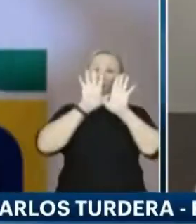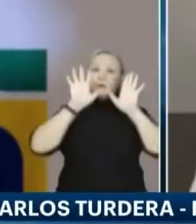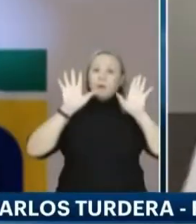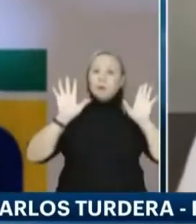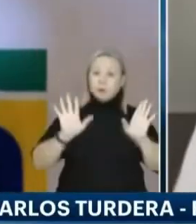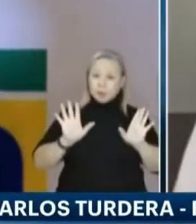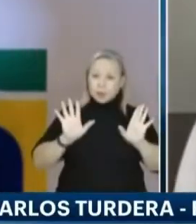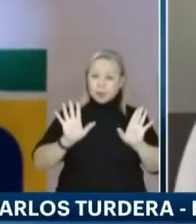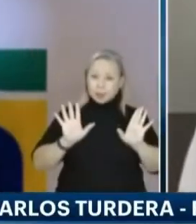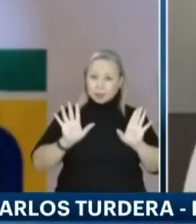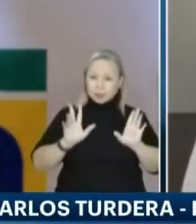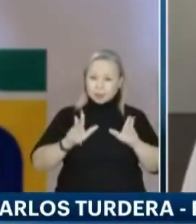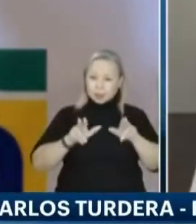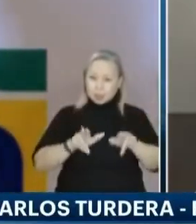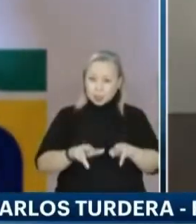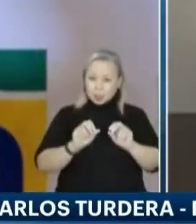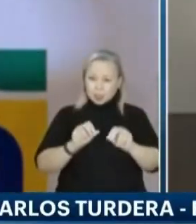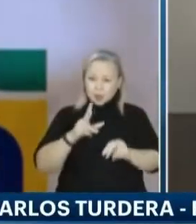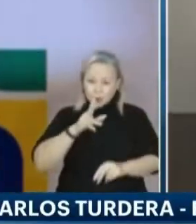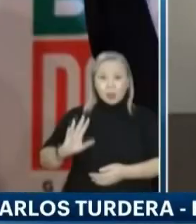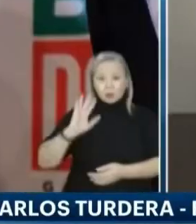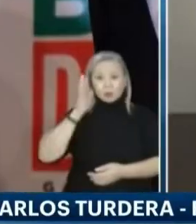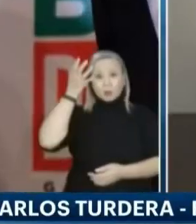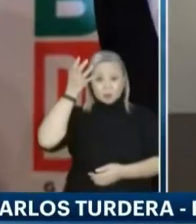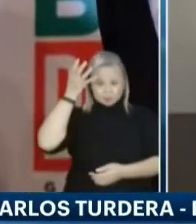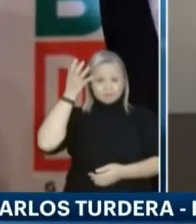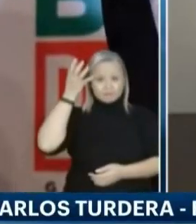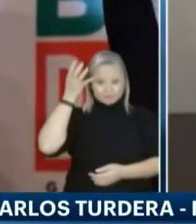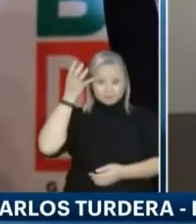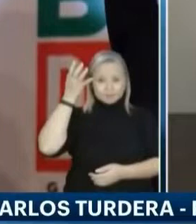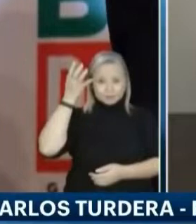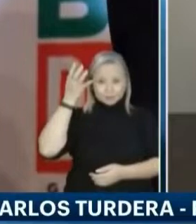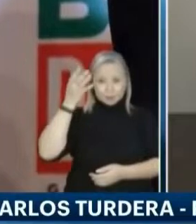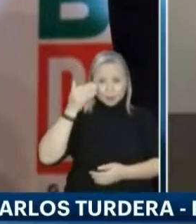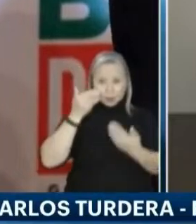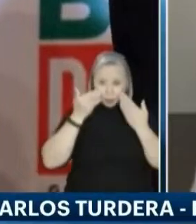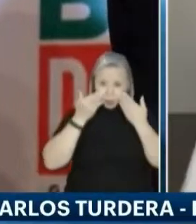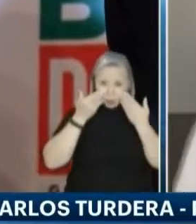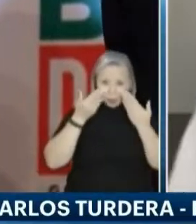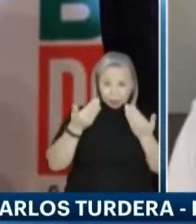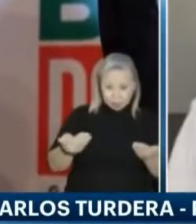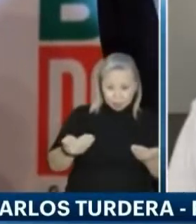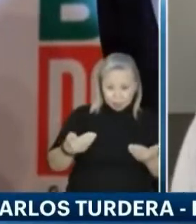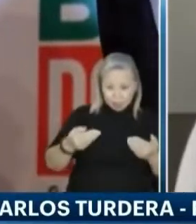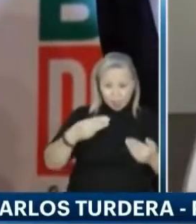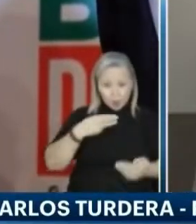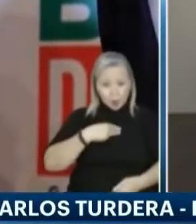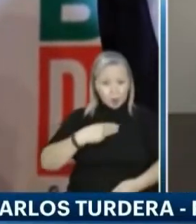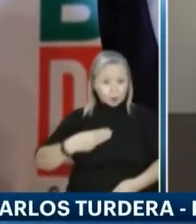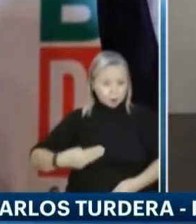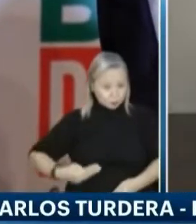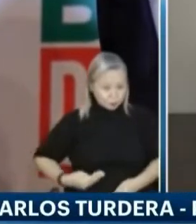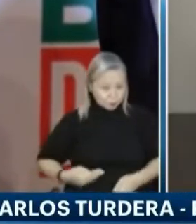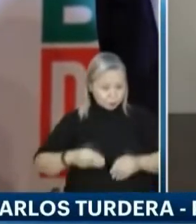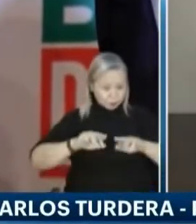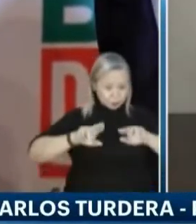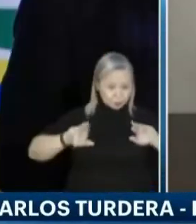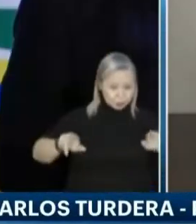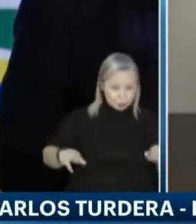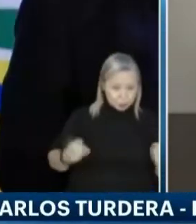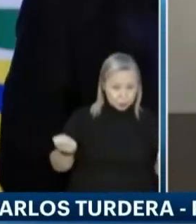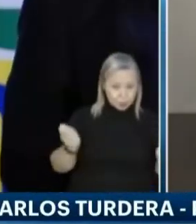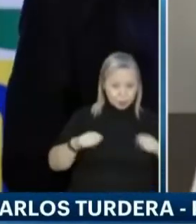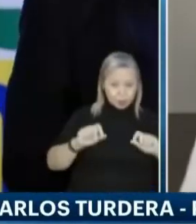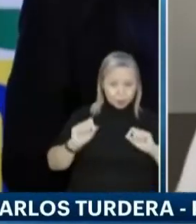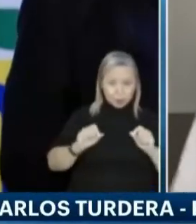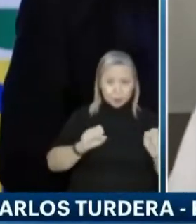aumento en el número de contratados, que era algo que traía un poco de preocupación debido a los compromisos fiscales con las cuentas, ¿no?